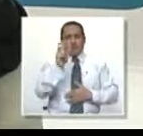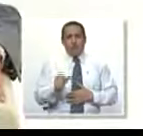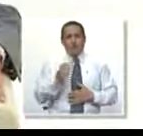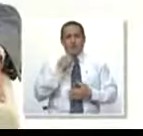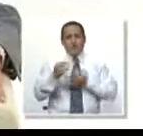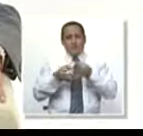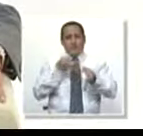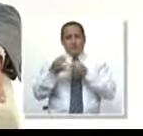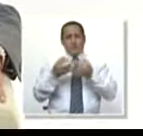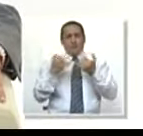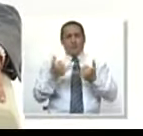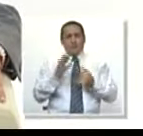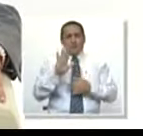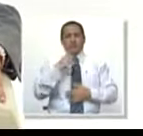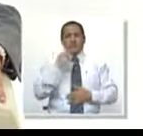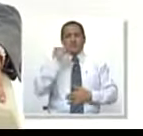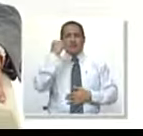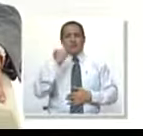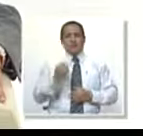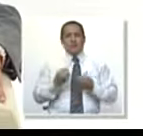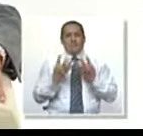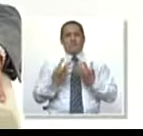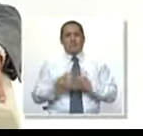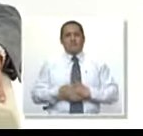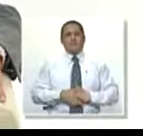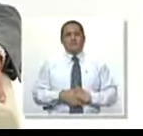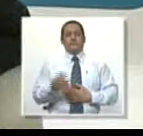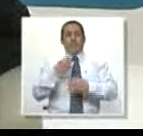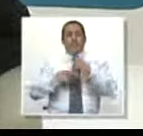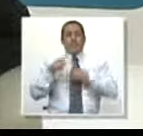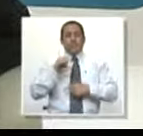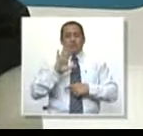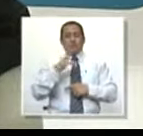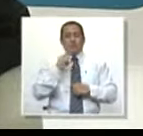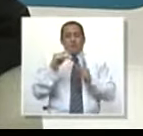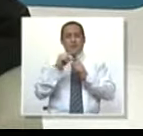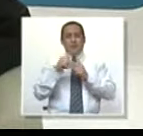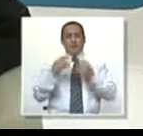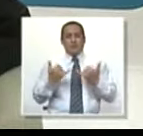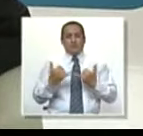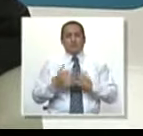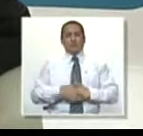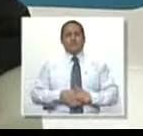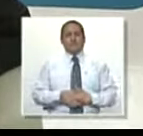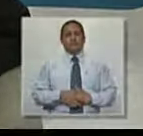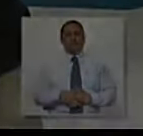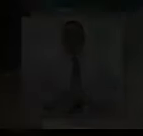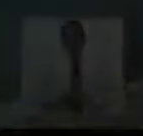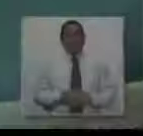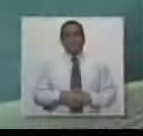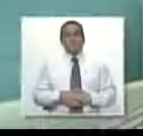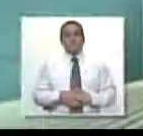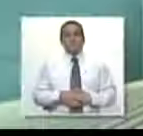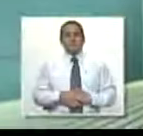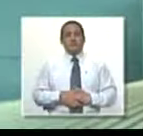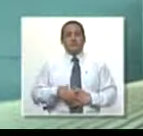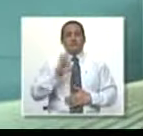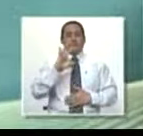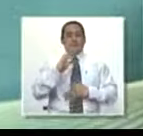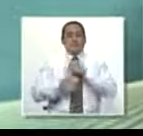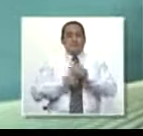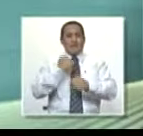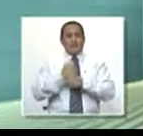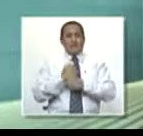Valencia por la participación en tus dch Muchas gracias Felipe muy amable volvemos con ustedes con las frases del programa en los